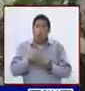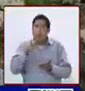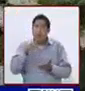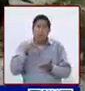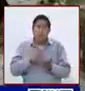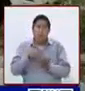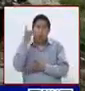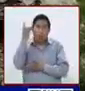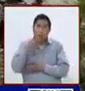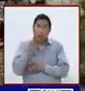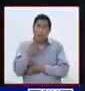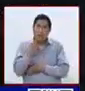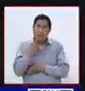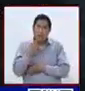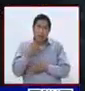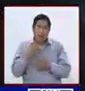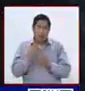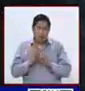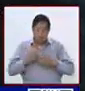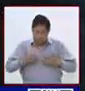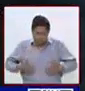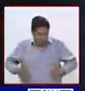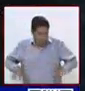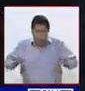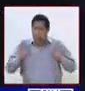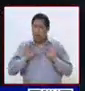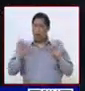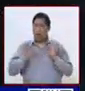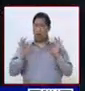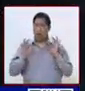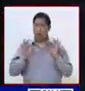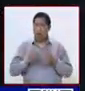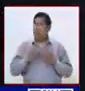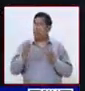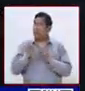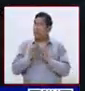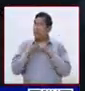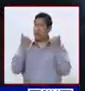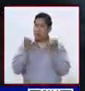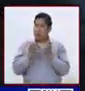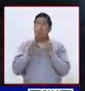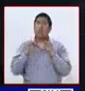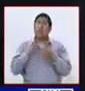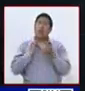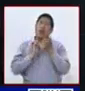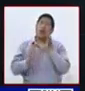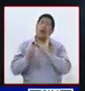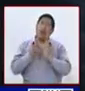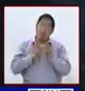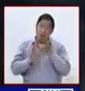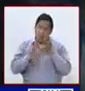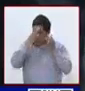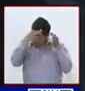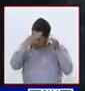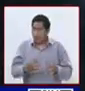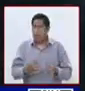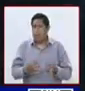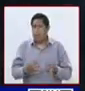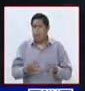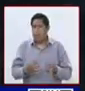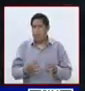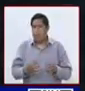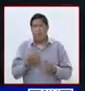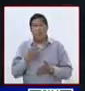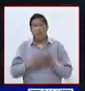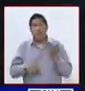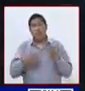2,000, 3,000 bolivianos se quedaron sin nada. Vamos a ver si en esta asociación nos pueden hablar y confirmar